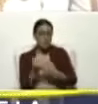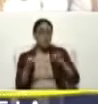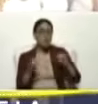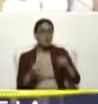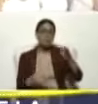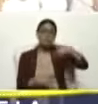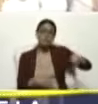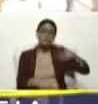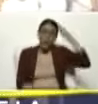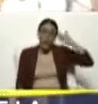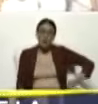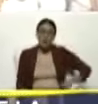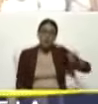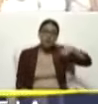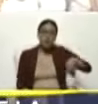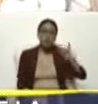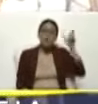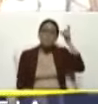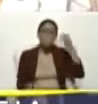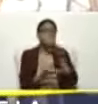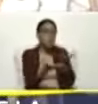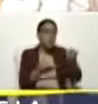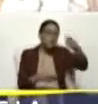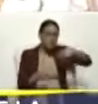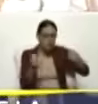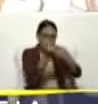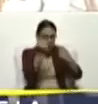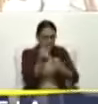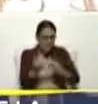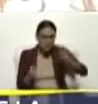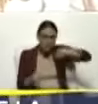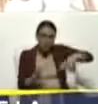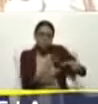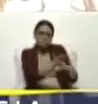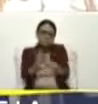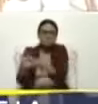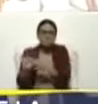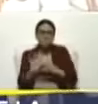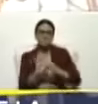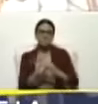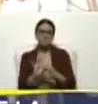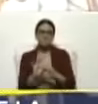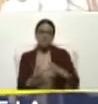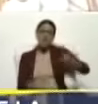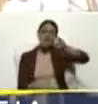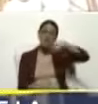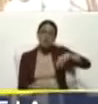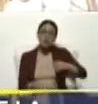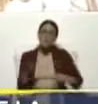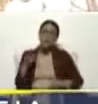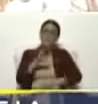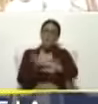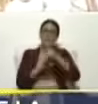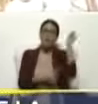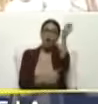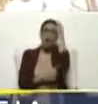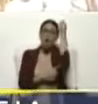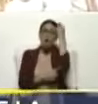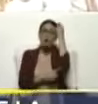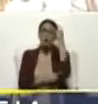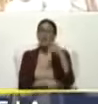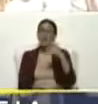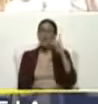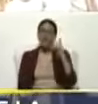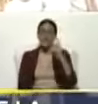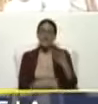y de nuestro pueblo. Fuerza Armada Nacional Bolivariana, llevamos la onda de David en nuestra mano